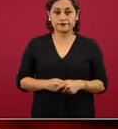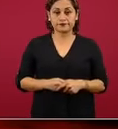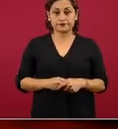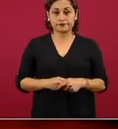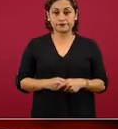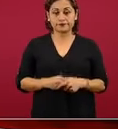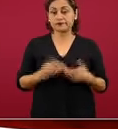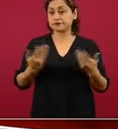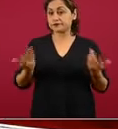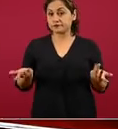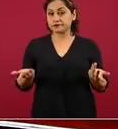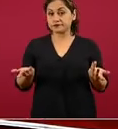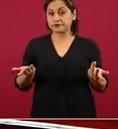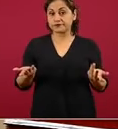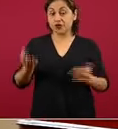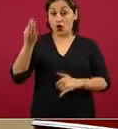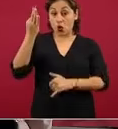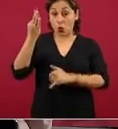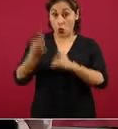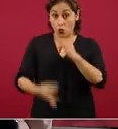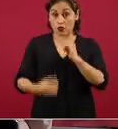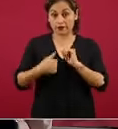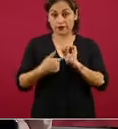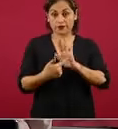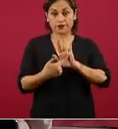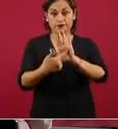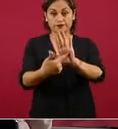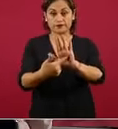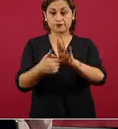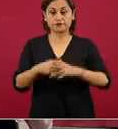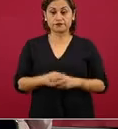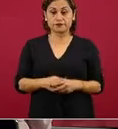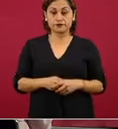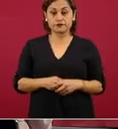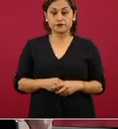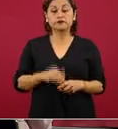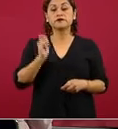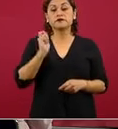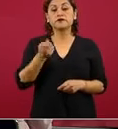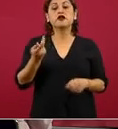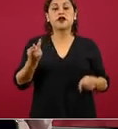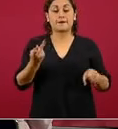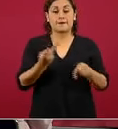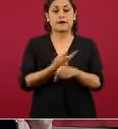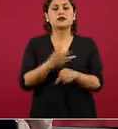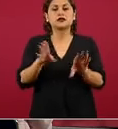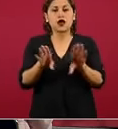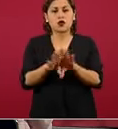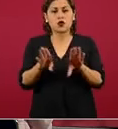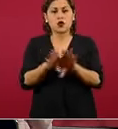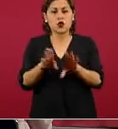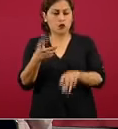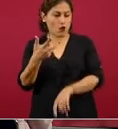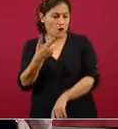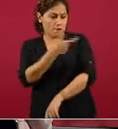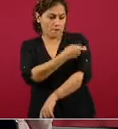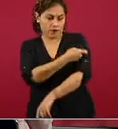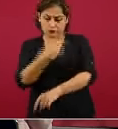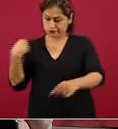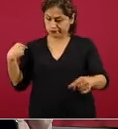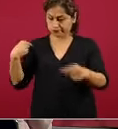Pues muy bien, y ya el último elemento que vamos a presentar es cómo nos está yendo, cómo nos ha ido hasta el día de